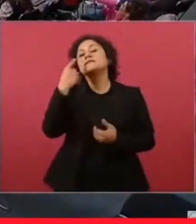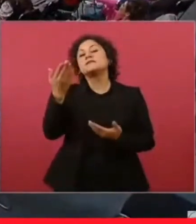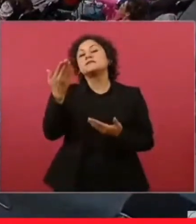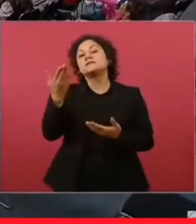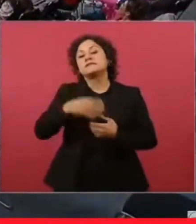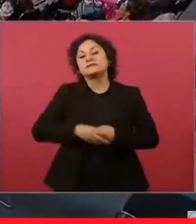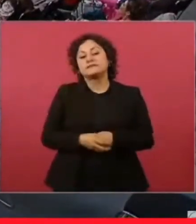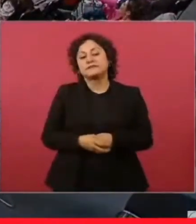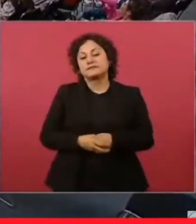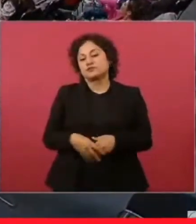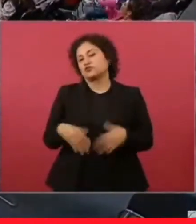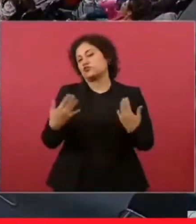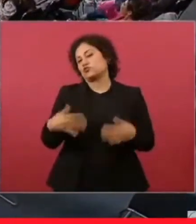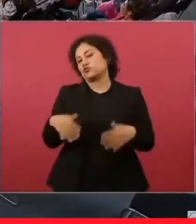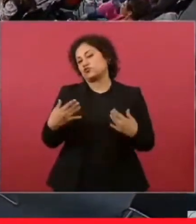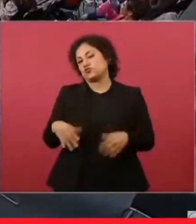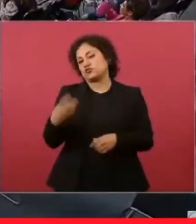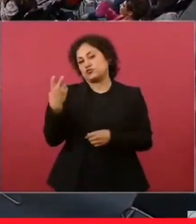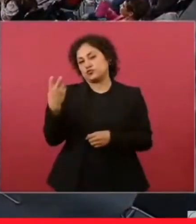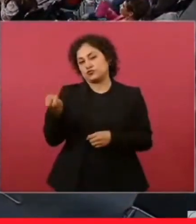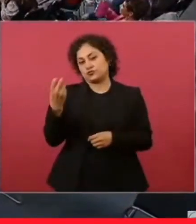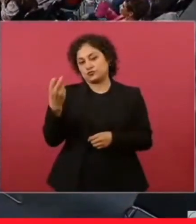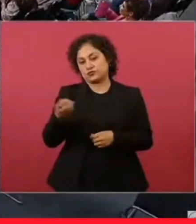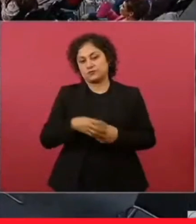A ver, es que esto es.